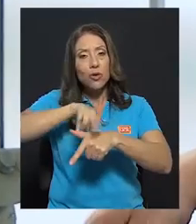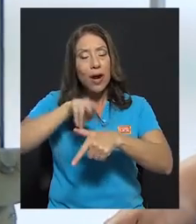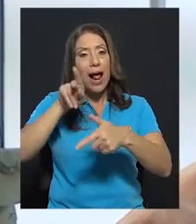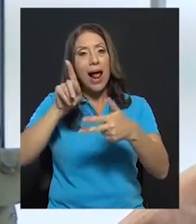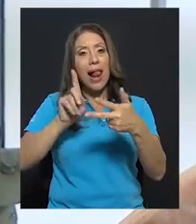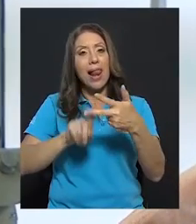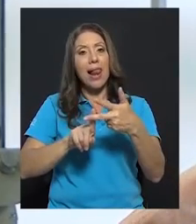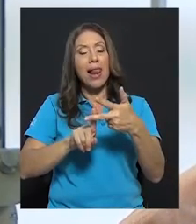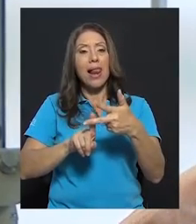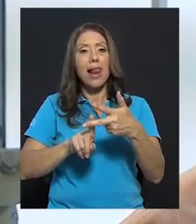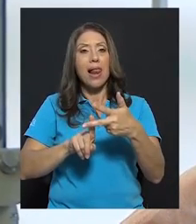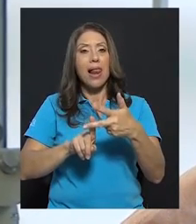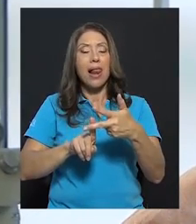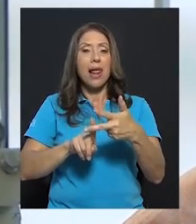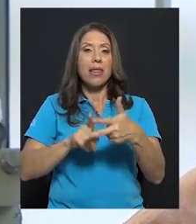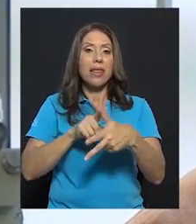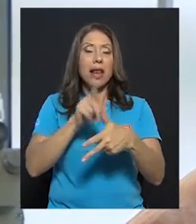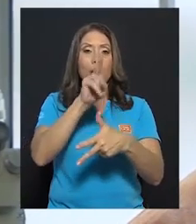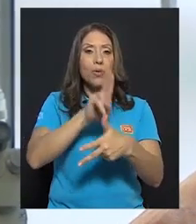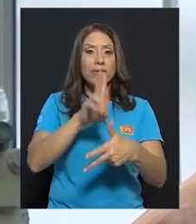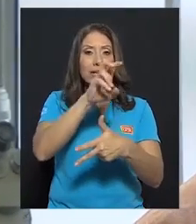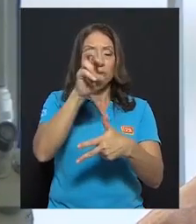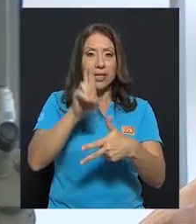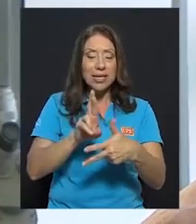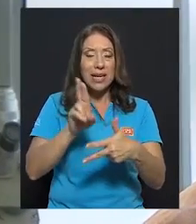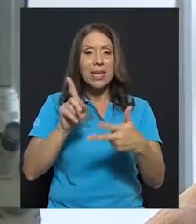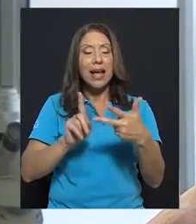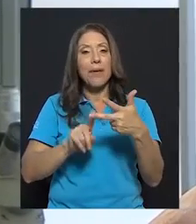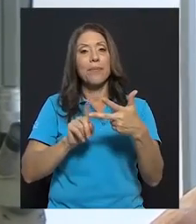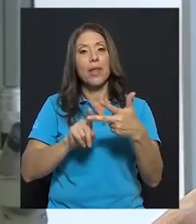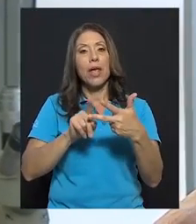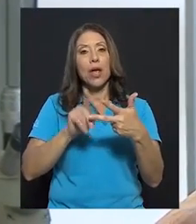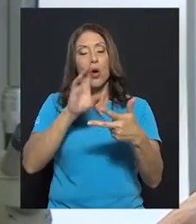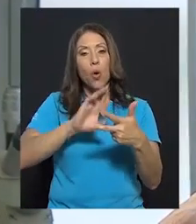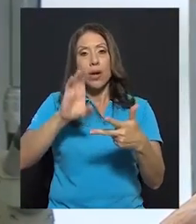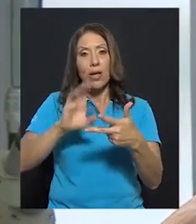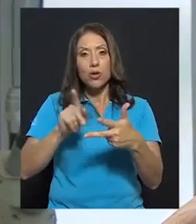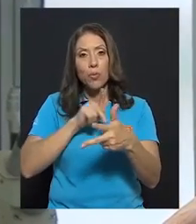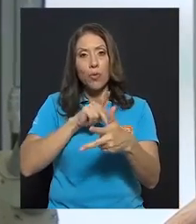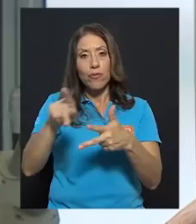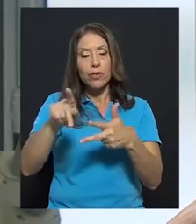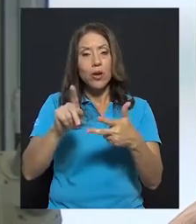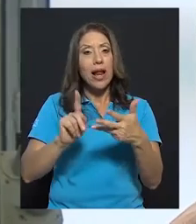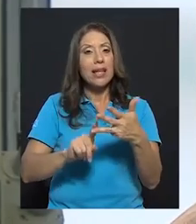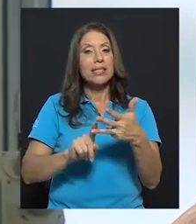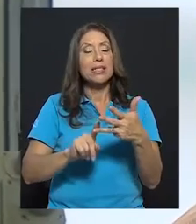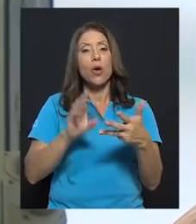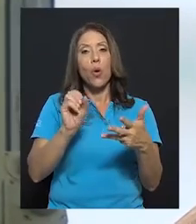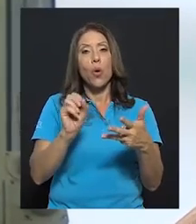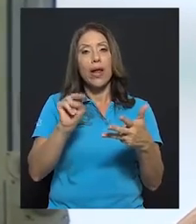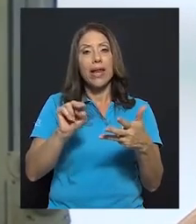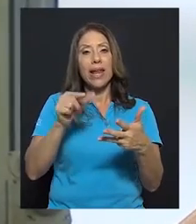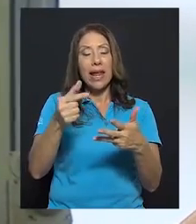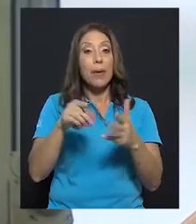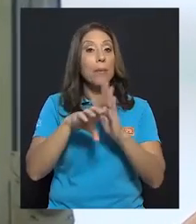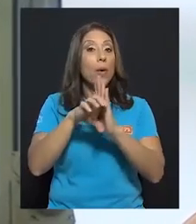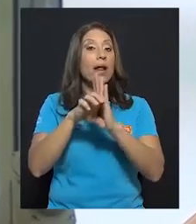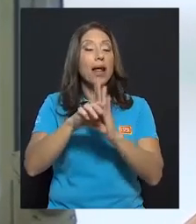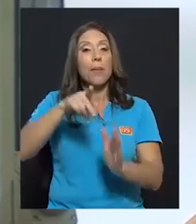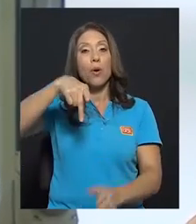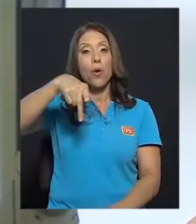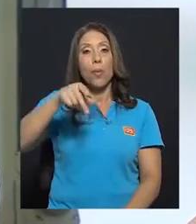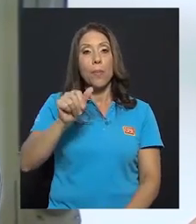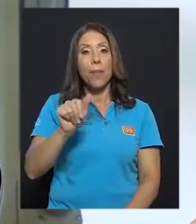consultó también a colegios profesionales, se consultó algunas ONGs, por ejemplo, Pan y